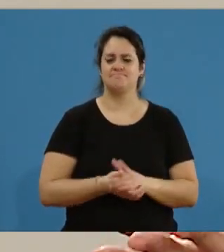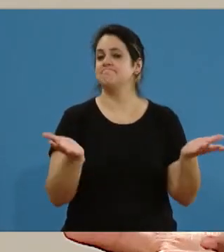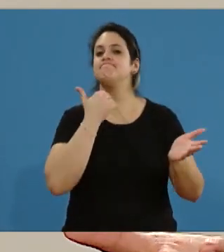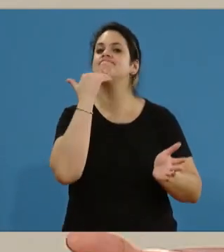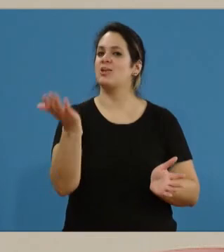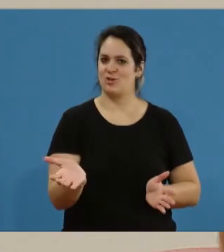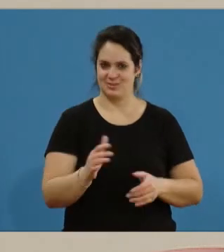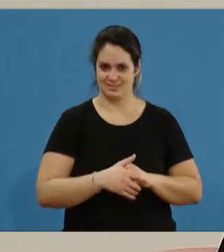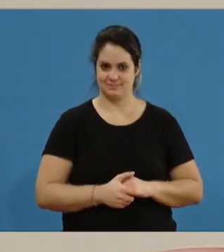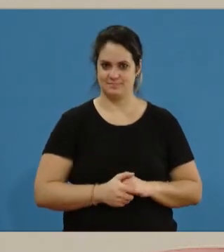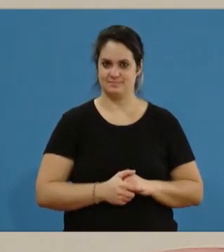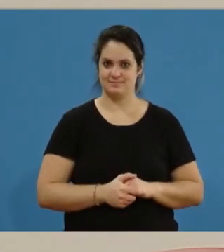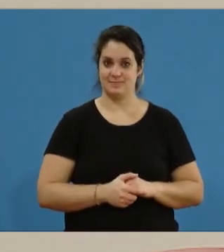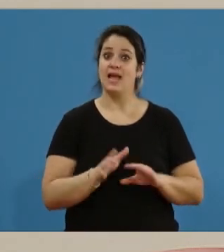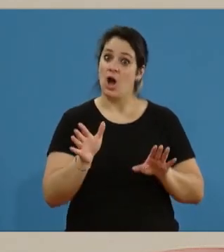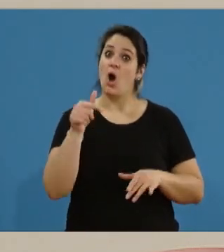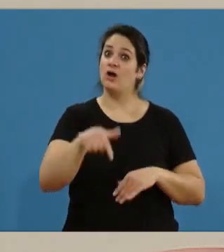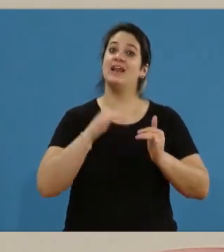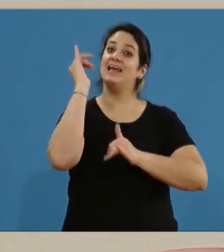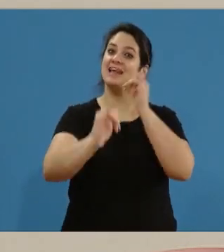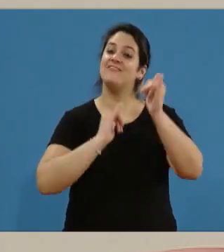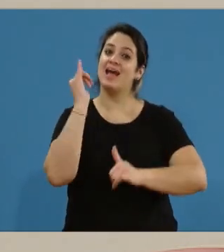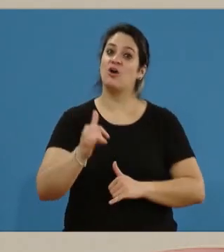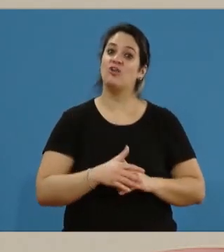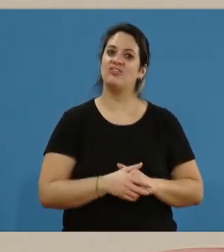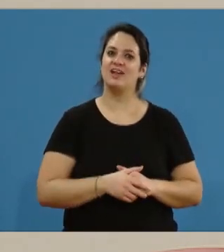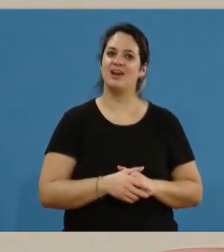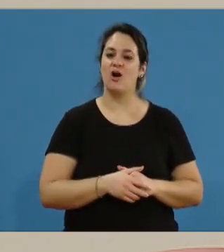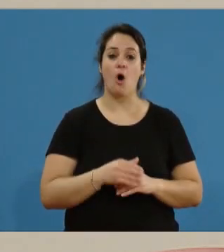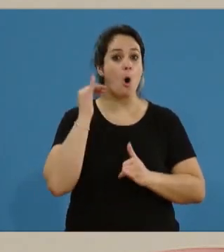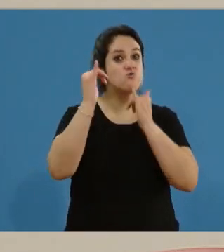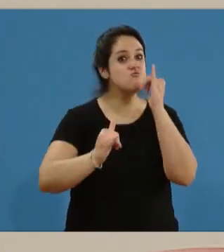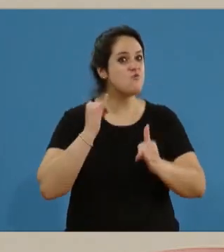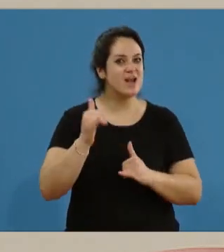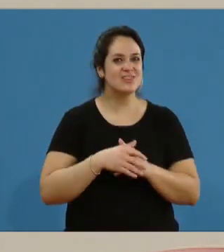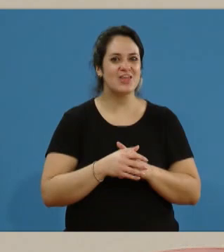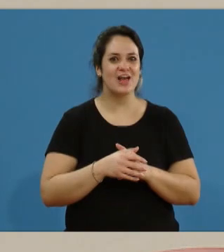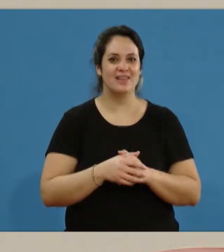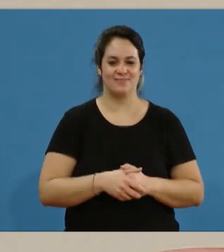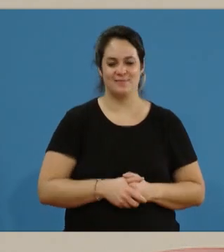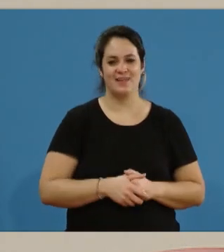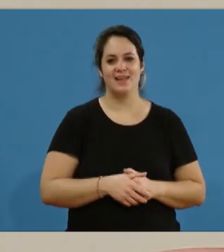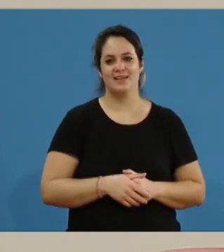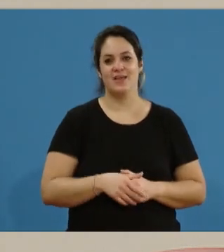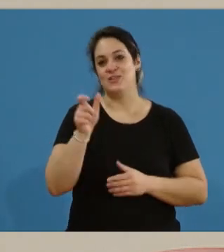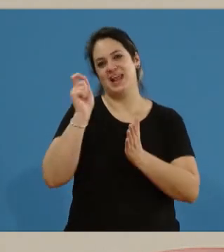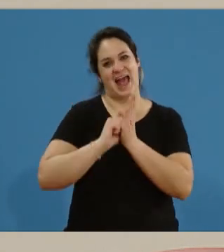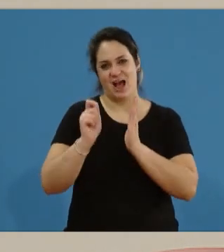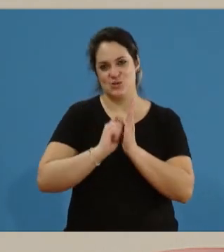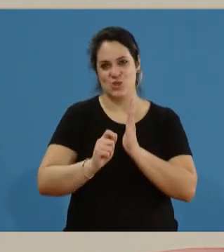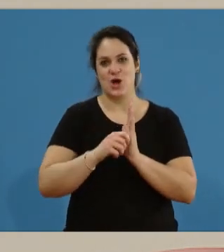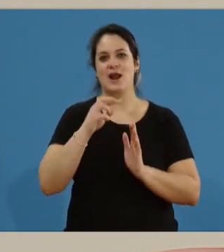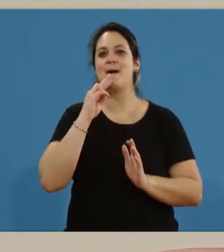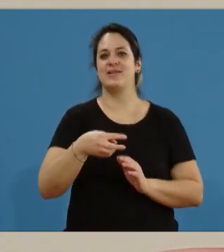lo sé. Por eso hoy voy a contarles un super cuento del autor Luis María Pesetti,